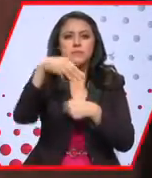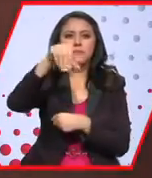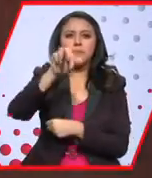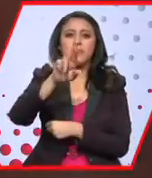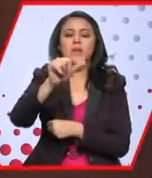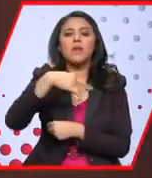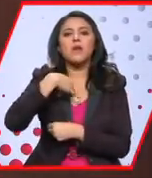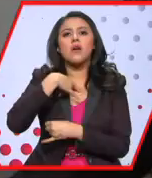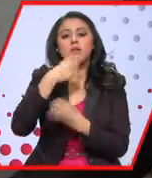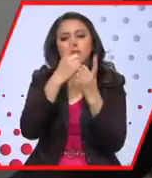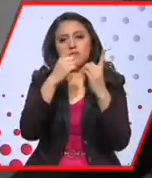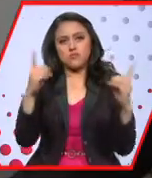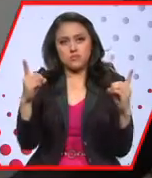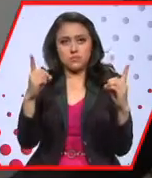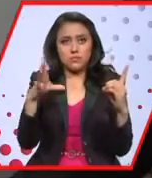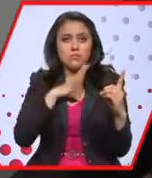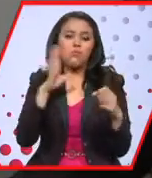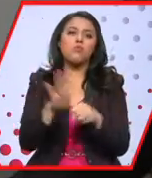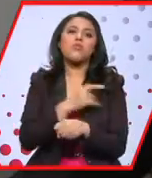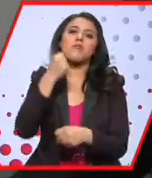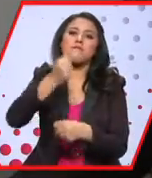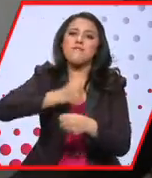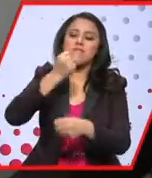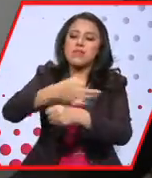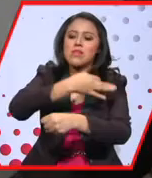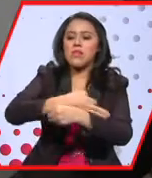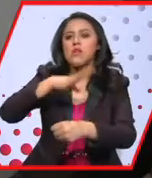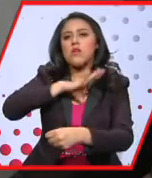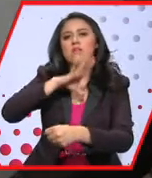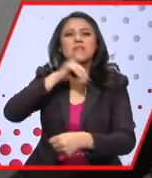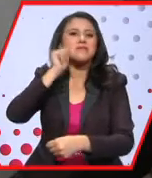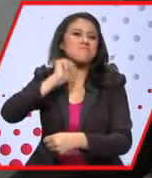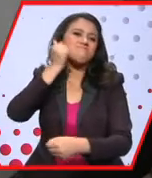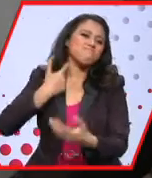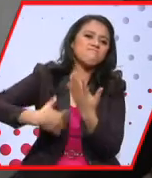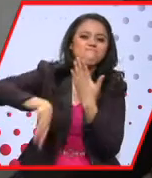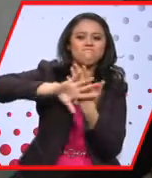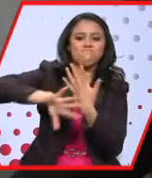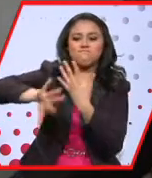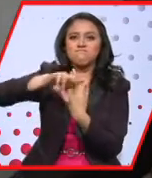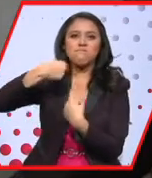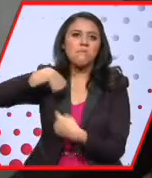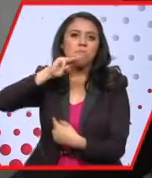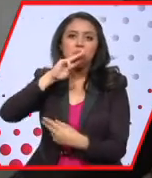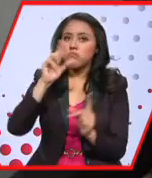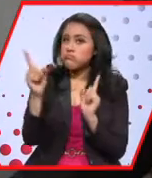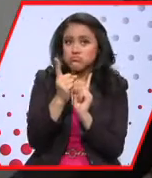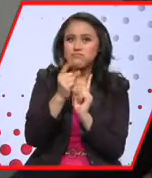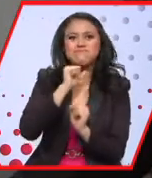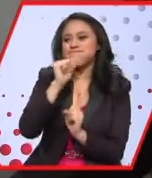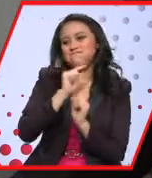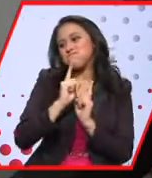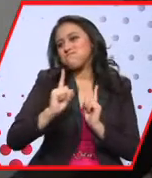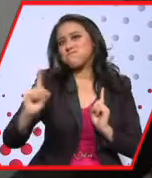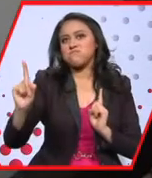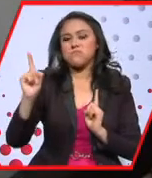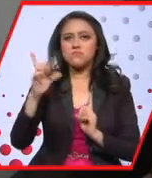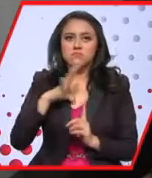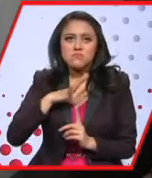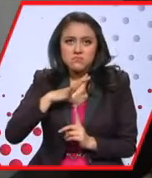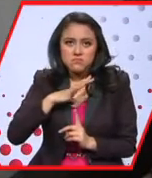es divorciada. Por violencia intrafamiliar, malos tratos, no me dejaba ver a mi mamá. Todo el tiempo me tenía